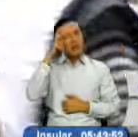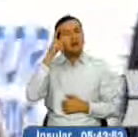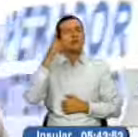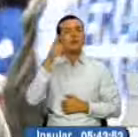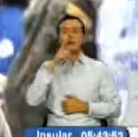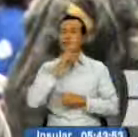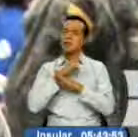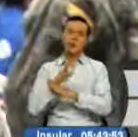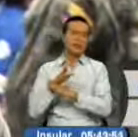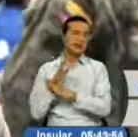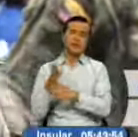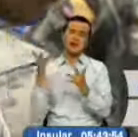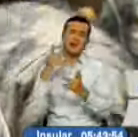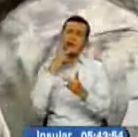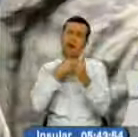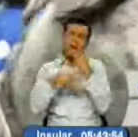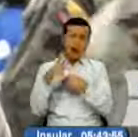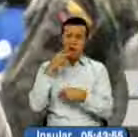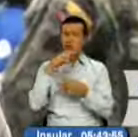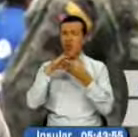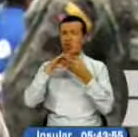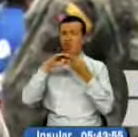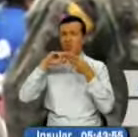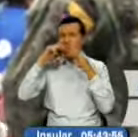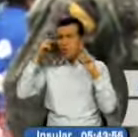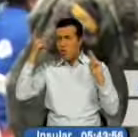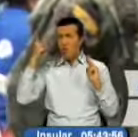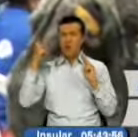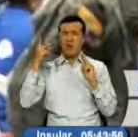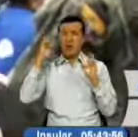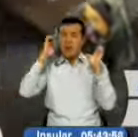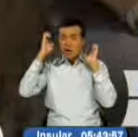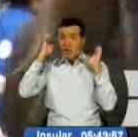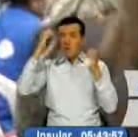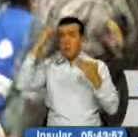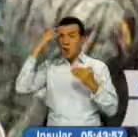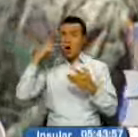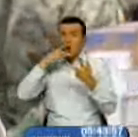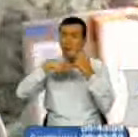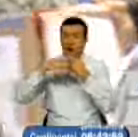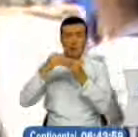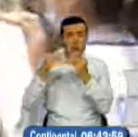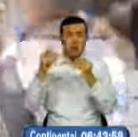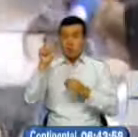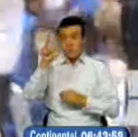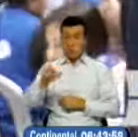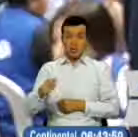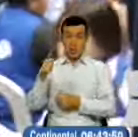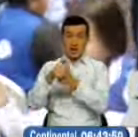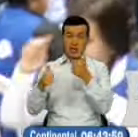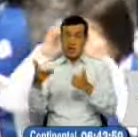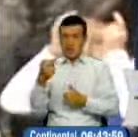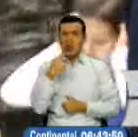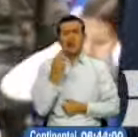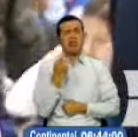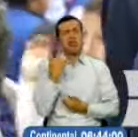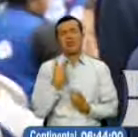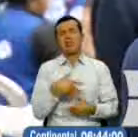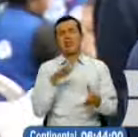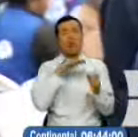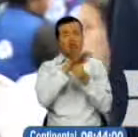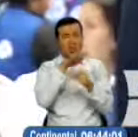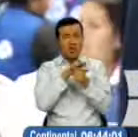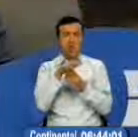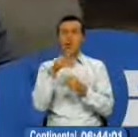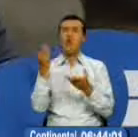nuevamente, rechacemos la mentira y la infamia como estrategia política. Hoy vemos, lastimosamente, cierto candidato poniendo cualquier cosa, generando